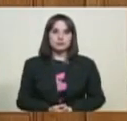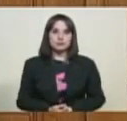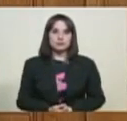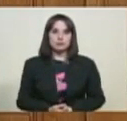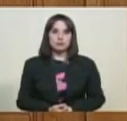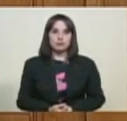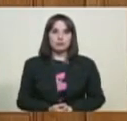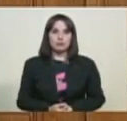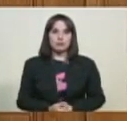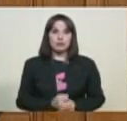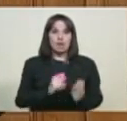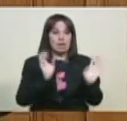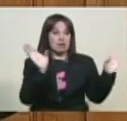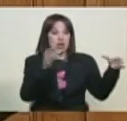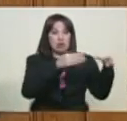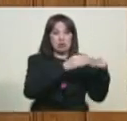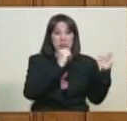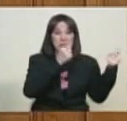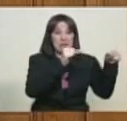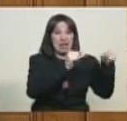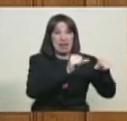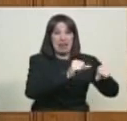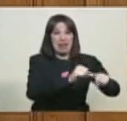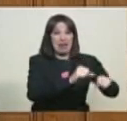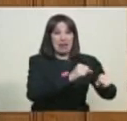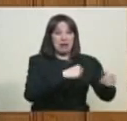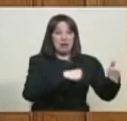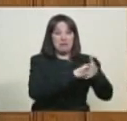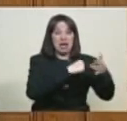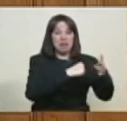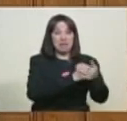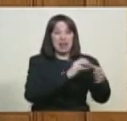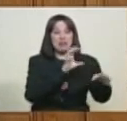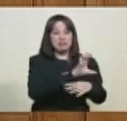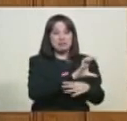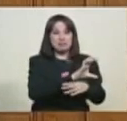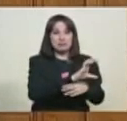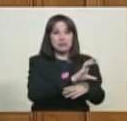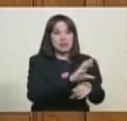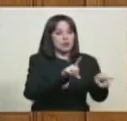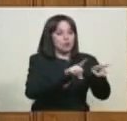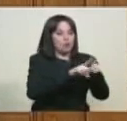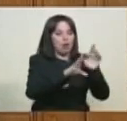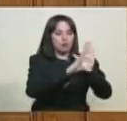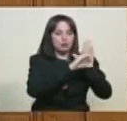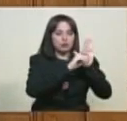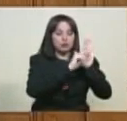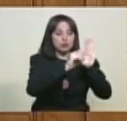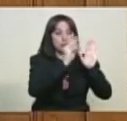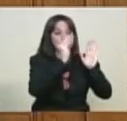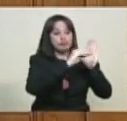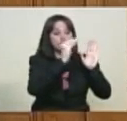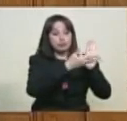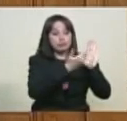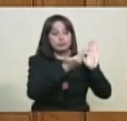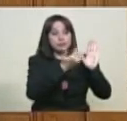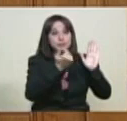Cuando se han ido a las aguas infectadas del golpismo, siempre también con la Constitución en mano, los hemos llamado.